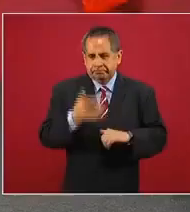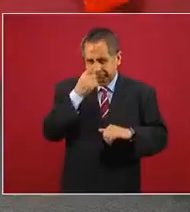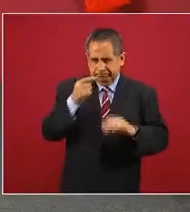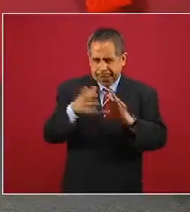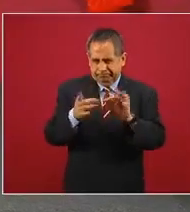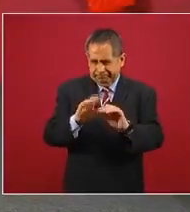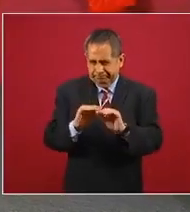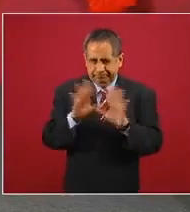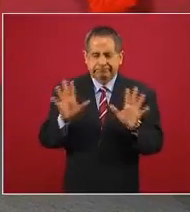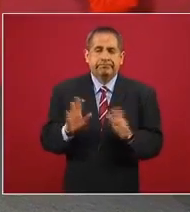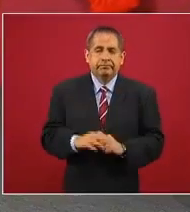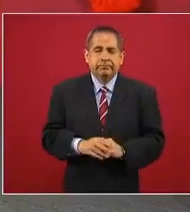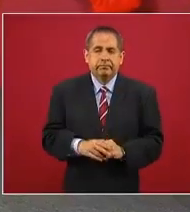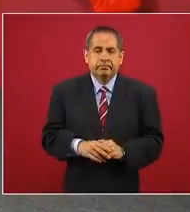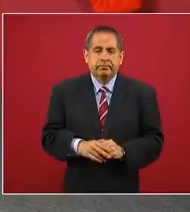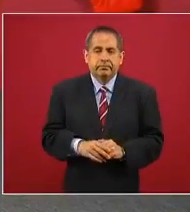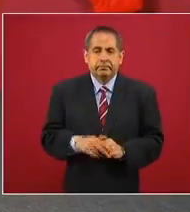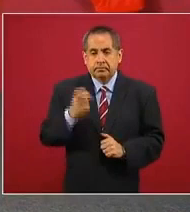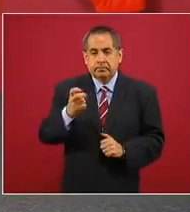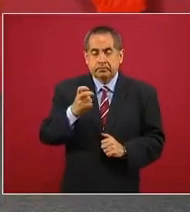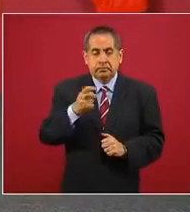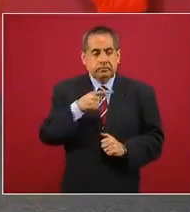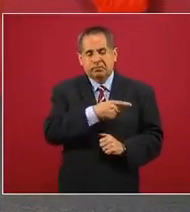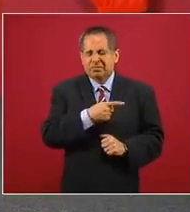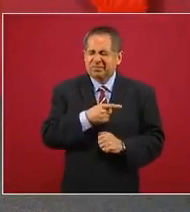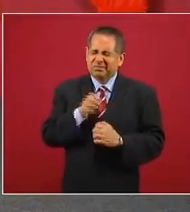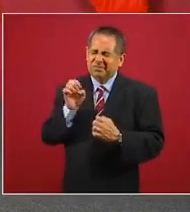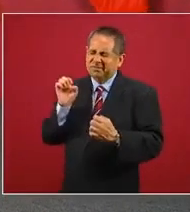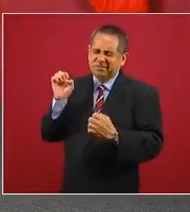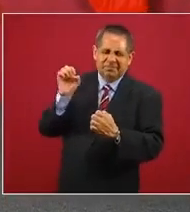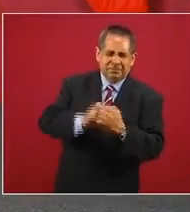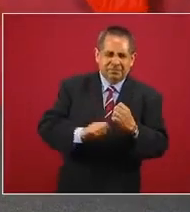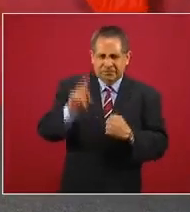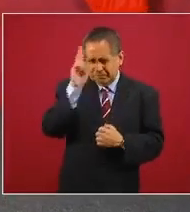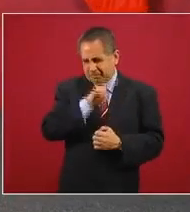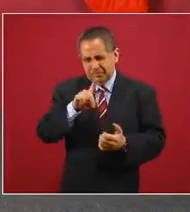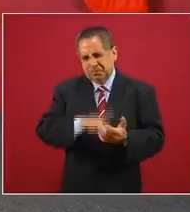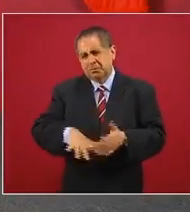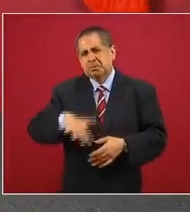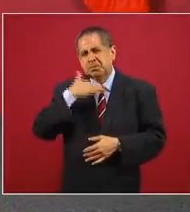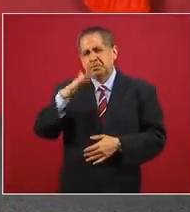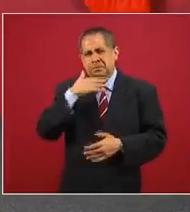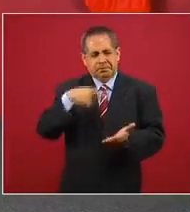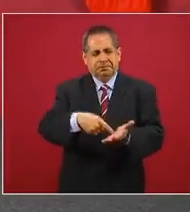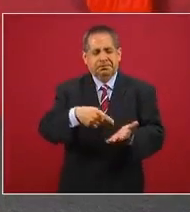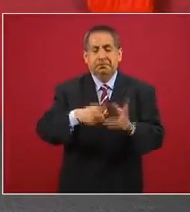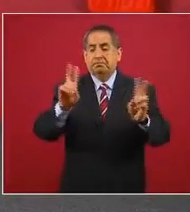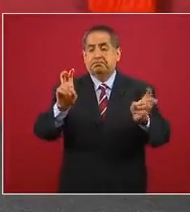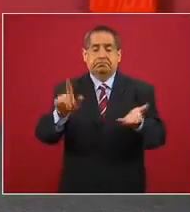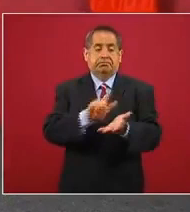esclarecer cosas, porque fue un gran engaño, un gran fraude la llamada